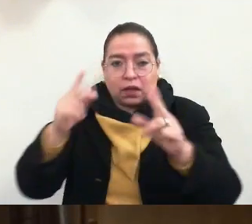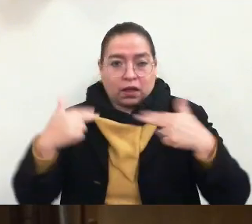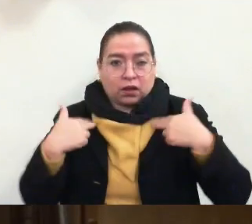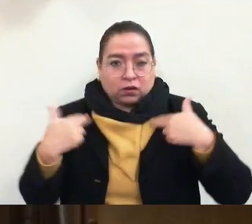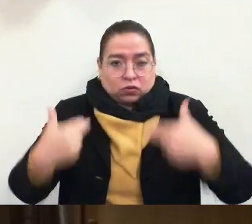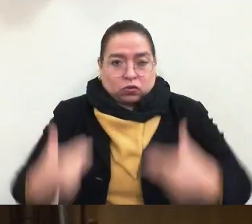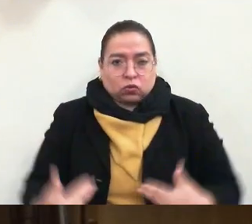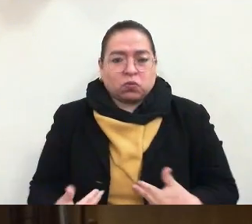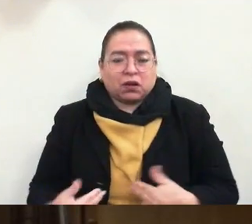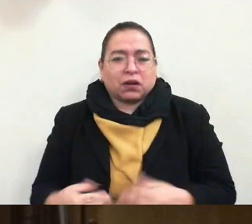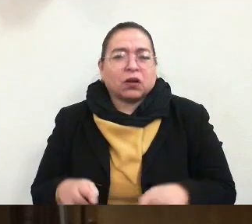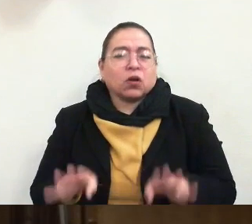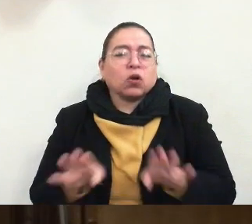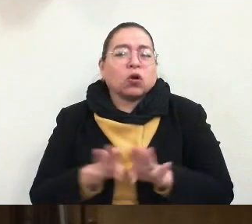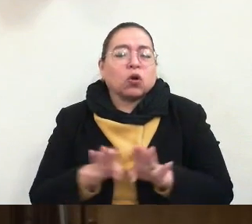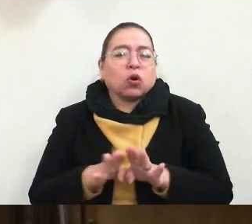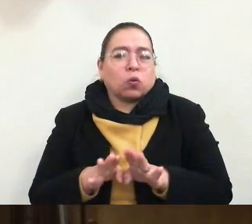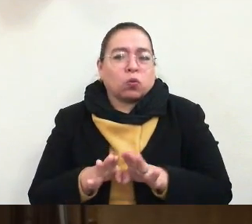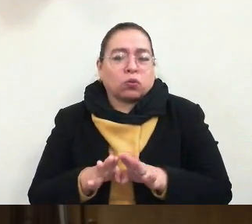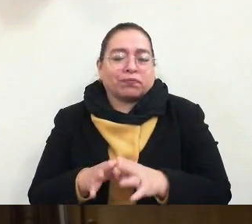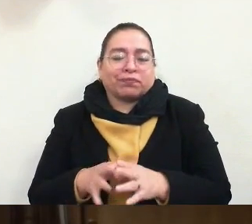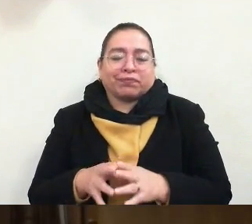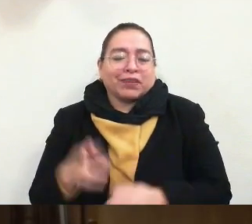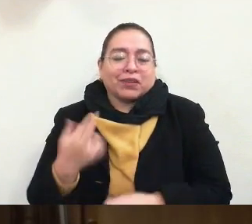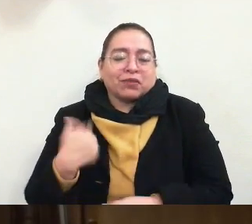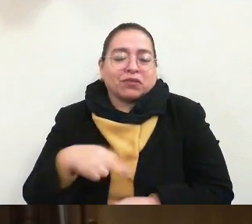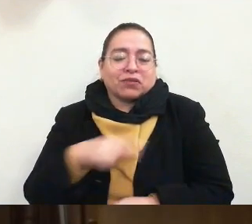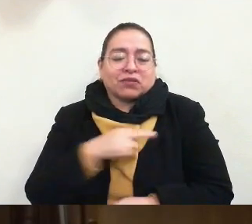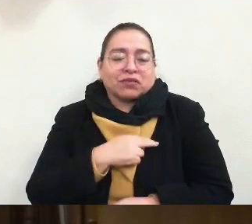corremos el riesgo de no entender